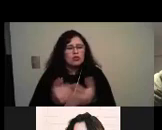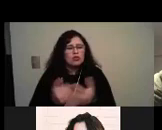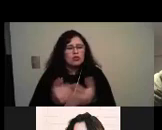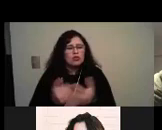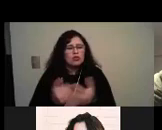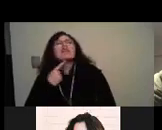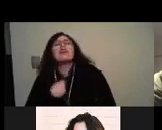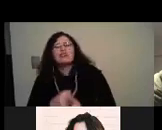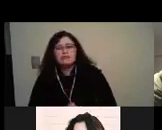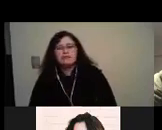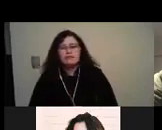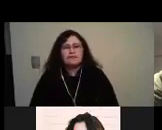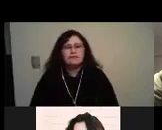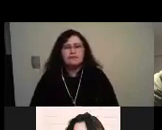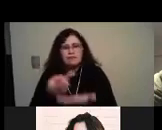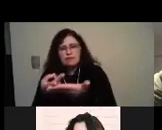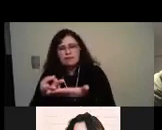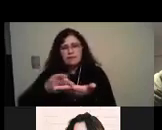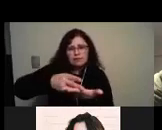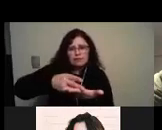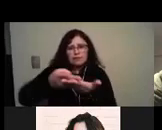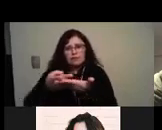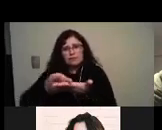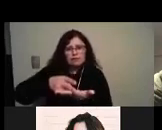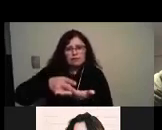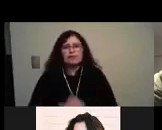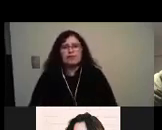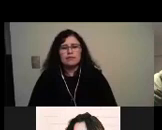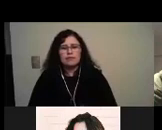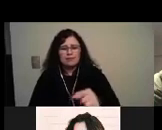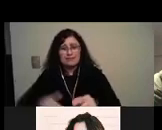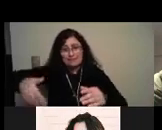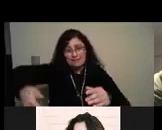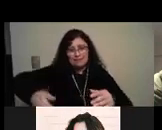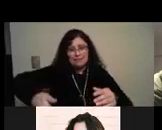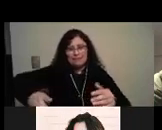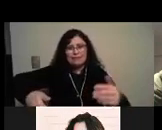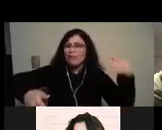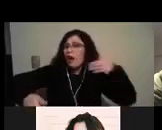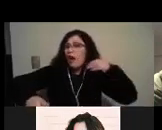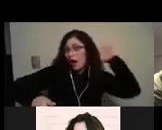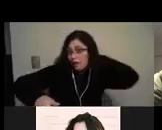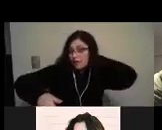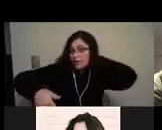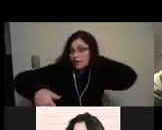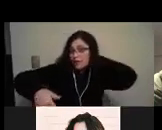de posición, ¿ya? Fíjense, coloca una mano bajo la cabeza y de ahí lo sienta, ¿ya?